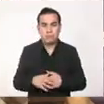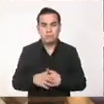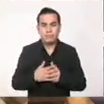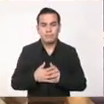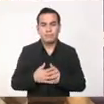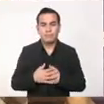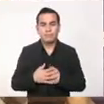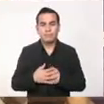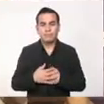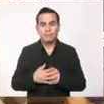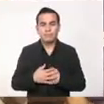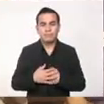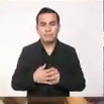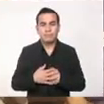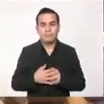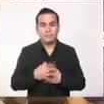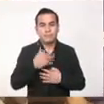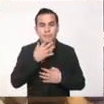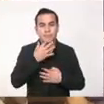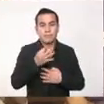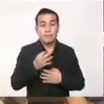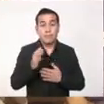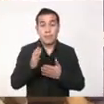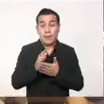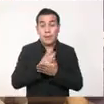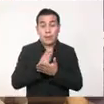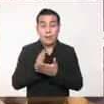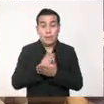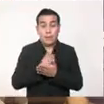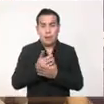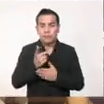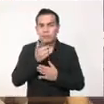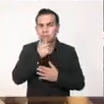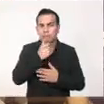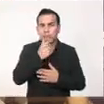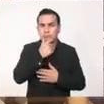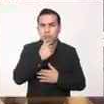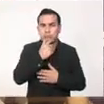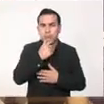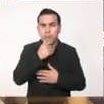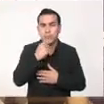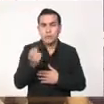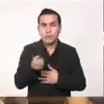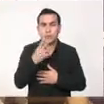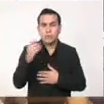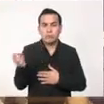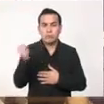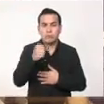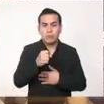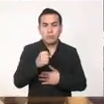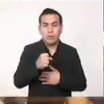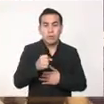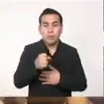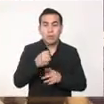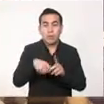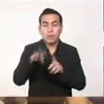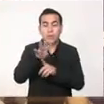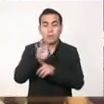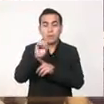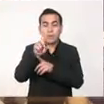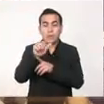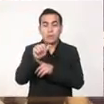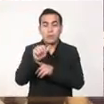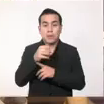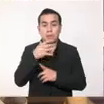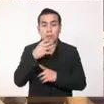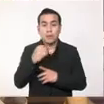temas, que no había ningún margen de duda sobre el nombramiento de los magistrados, que era claramente inconstitucional porque